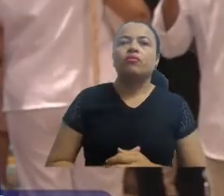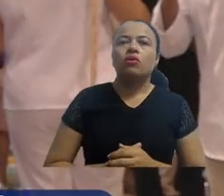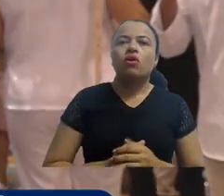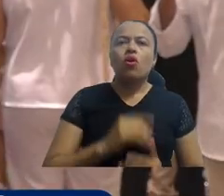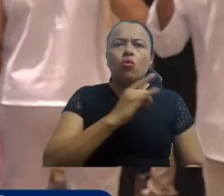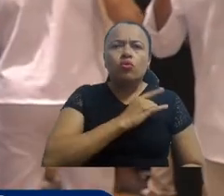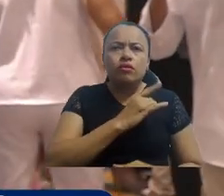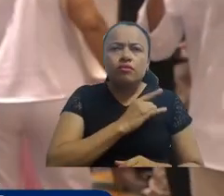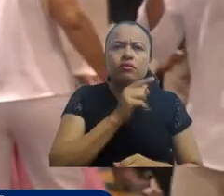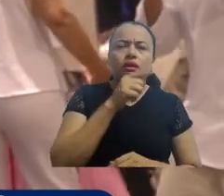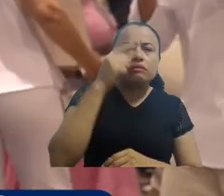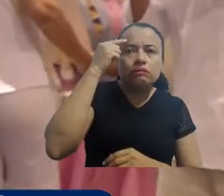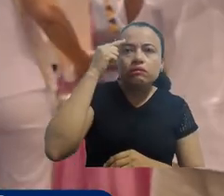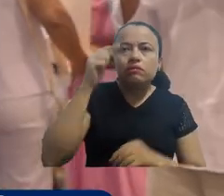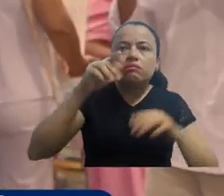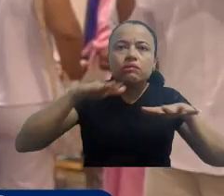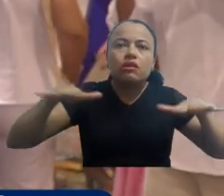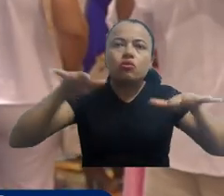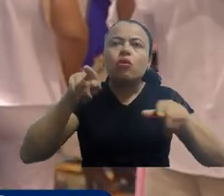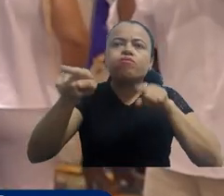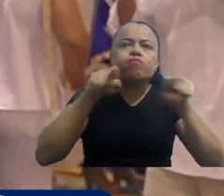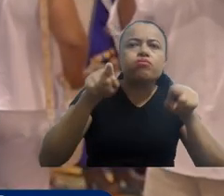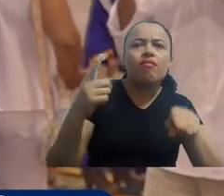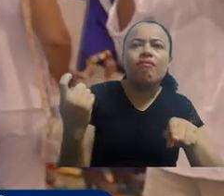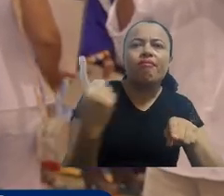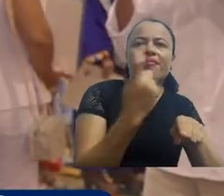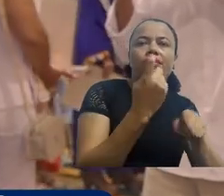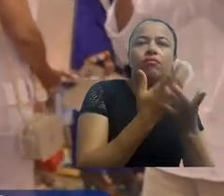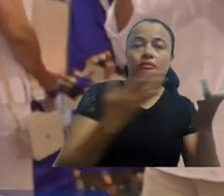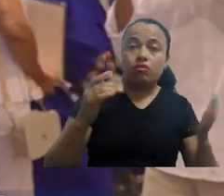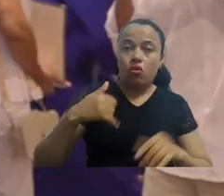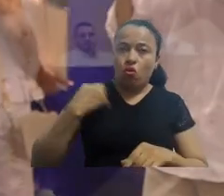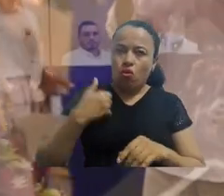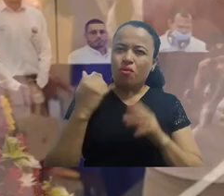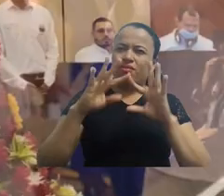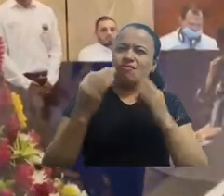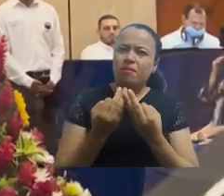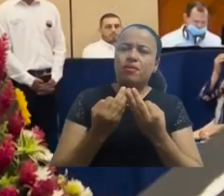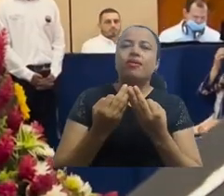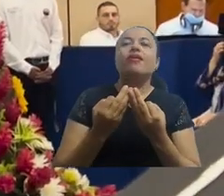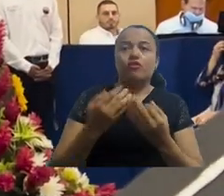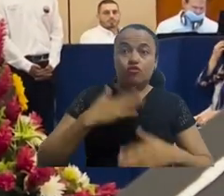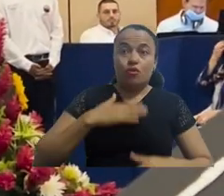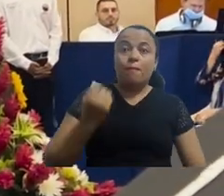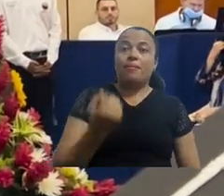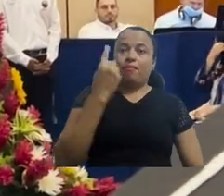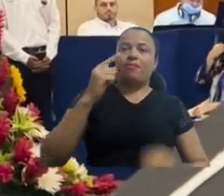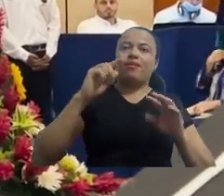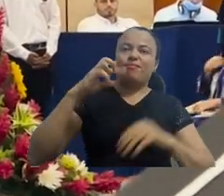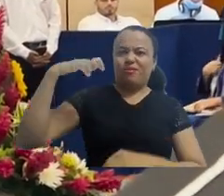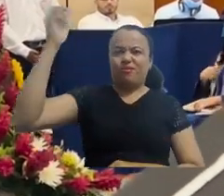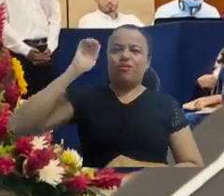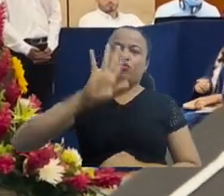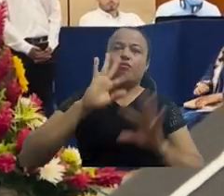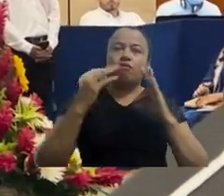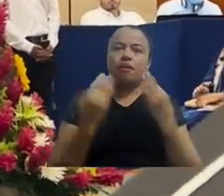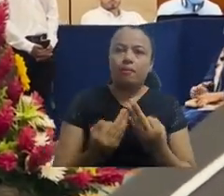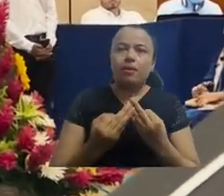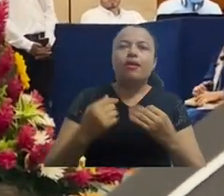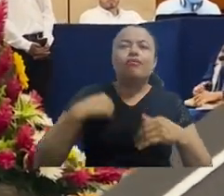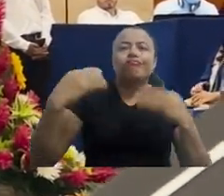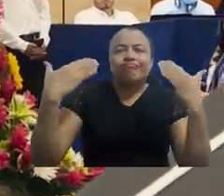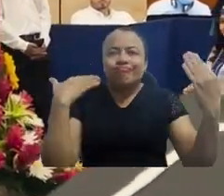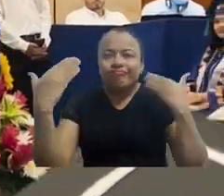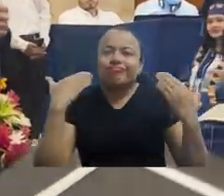Una universidad 3G que se preocupa por el territorio y las necesidades de jóvenes y familias como las de nosotros. Soy el primer profesional en mi familia, una